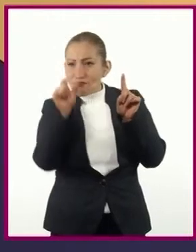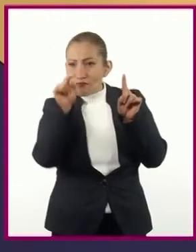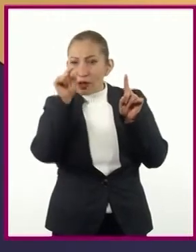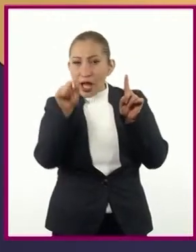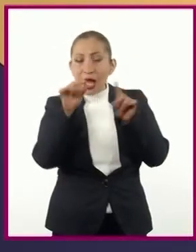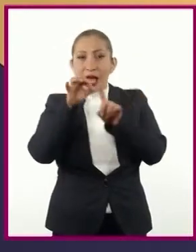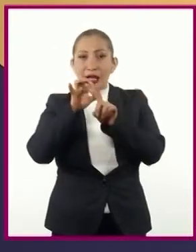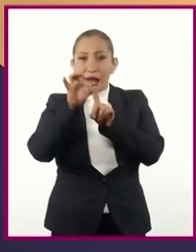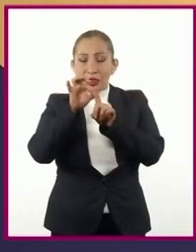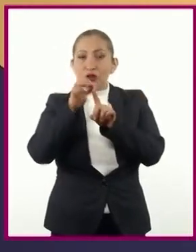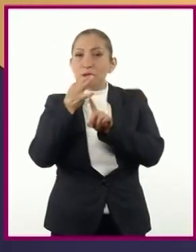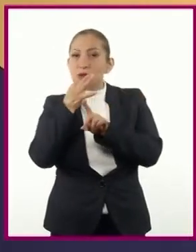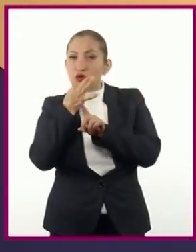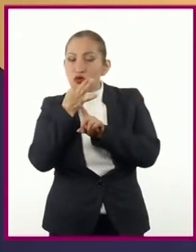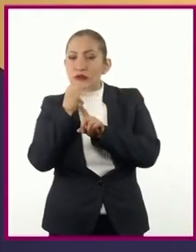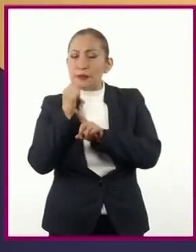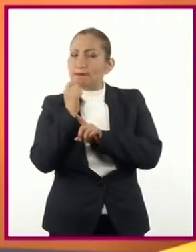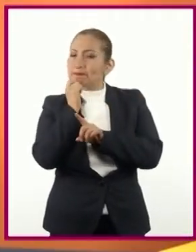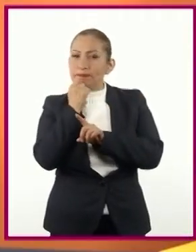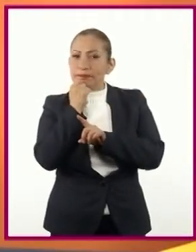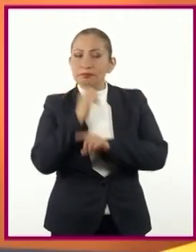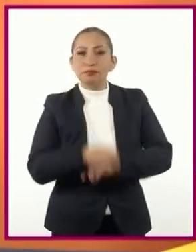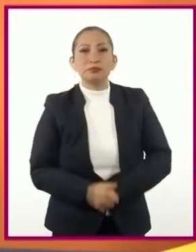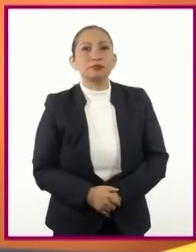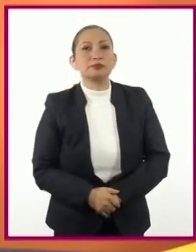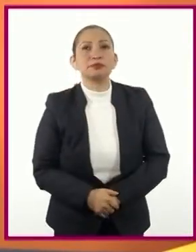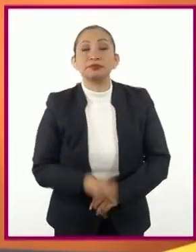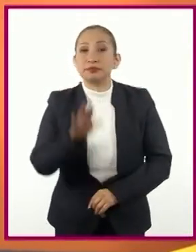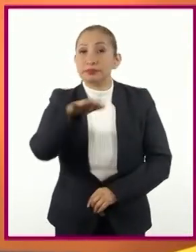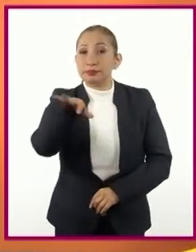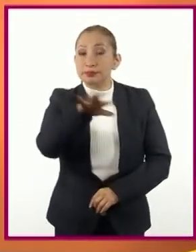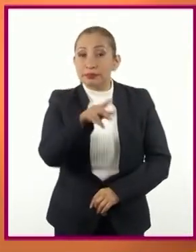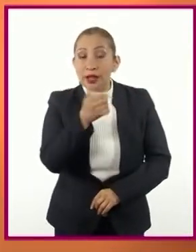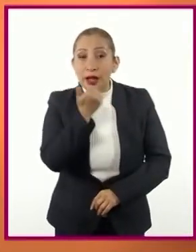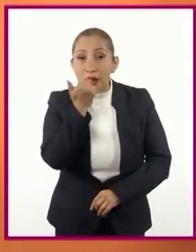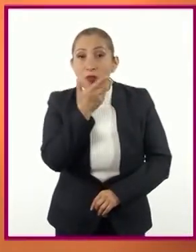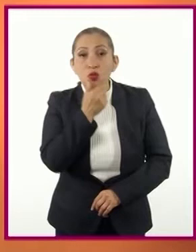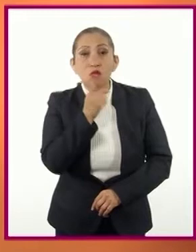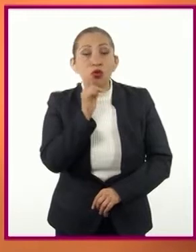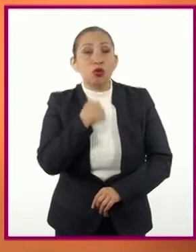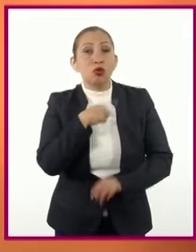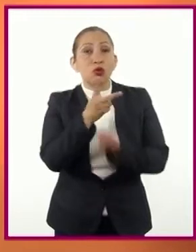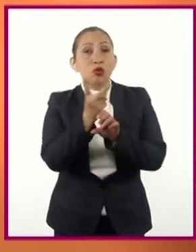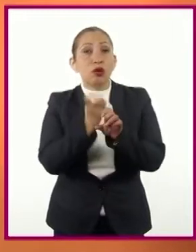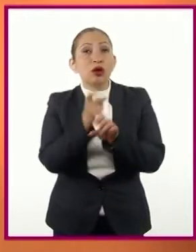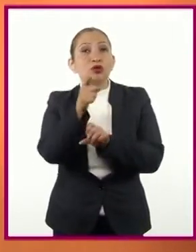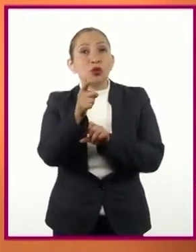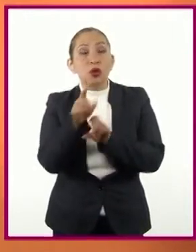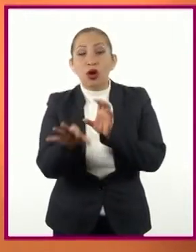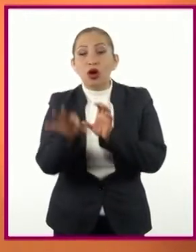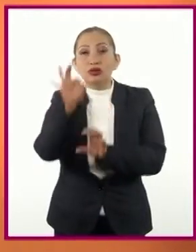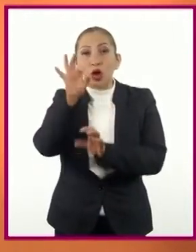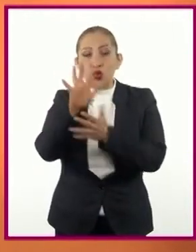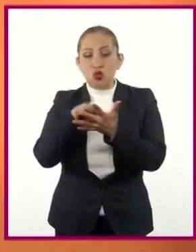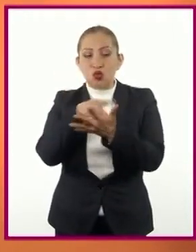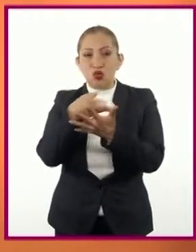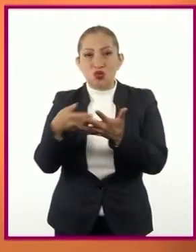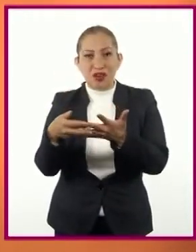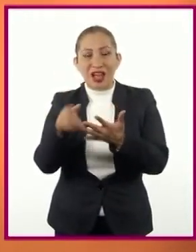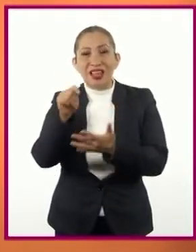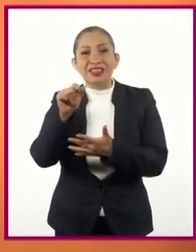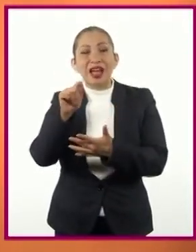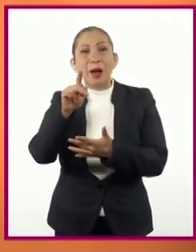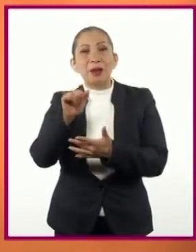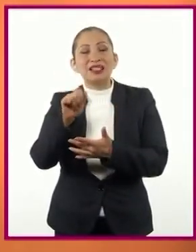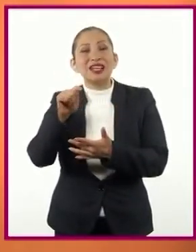los grados, minutos y segundos. Alumnas y alumnos, los invito a conseguir unas tablas